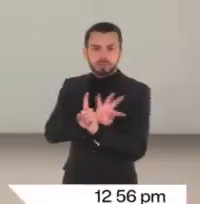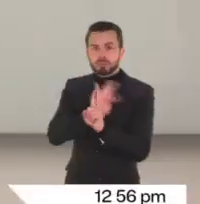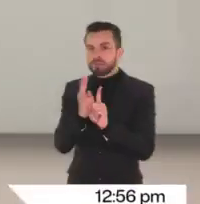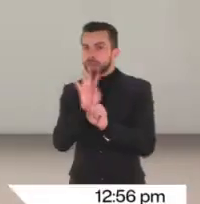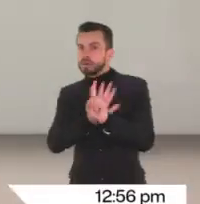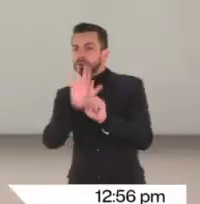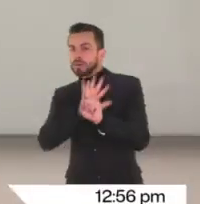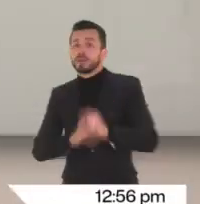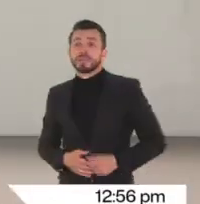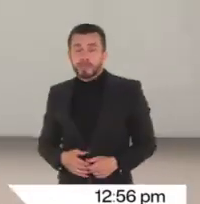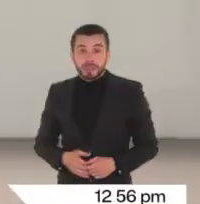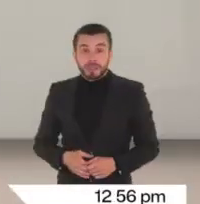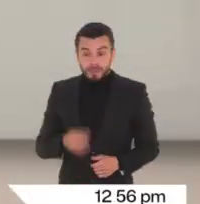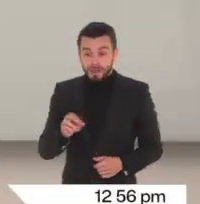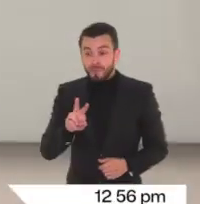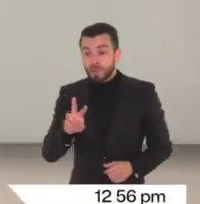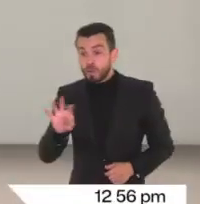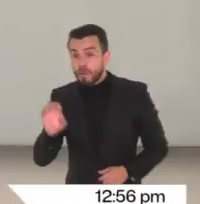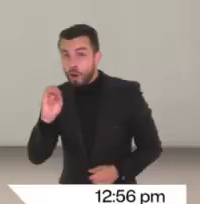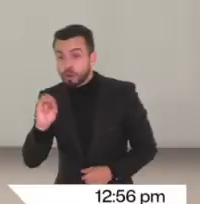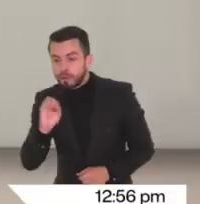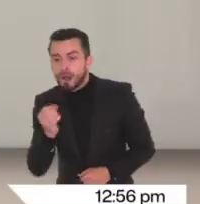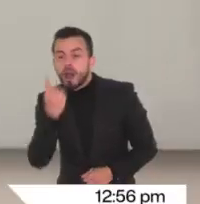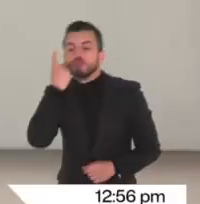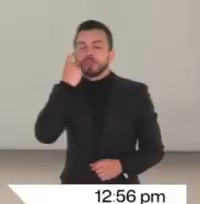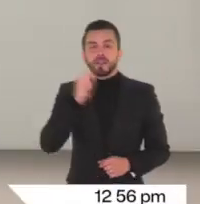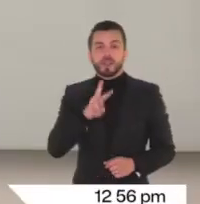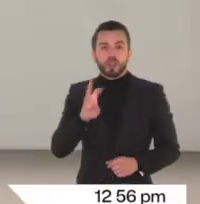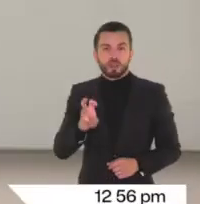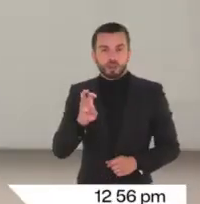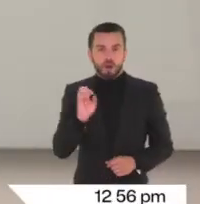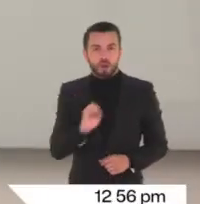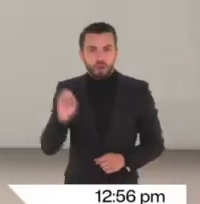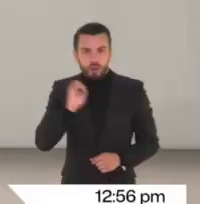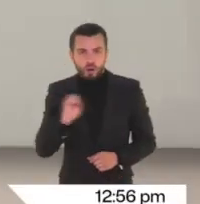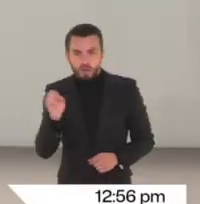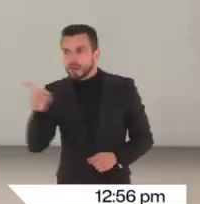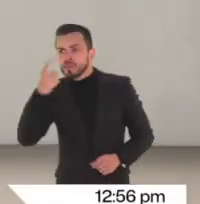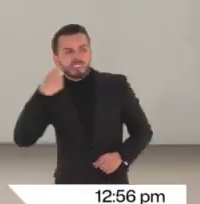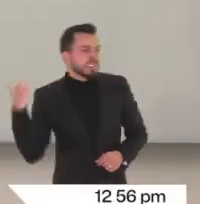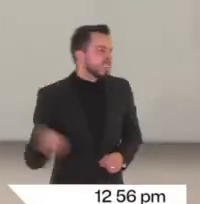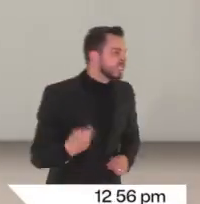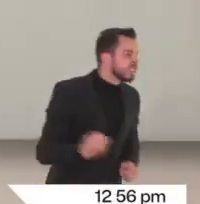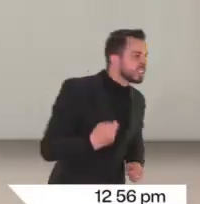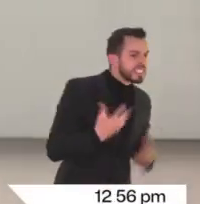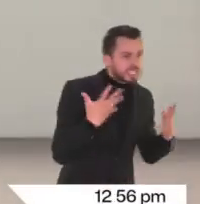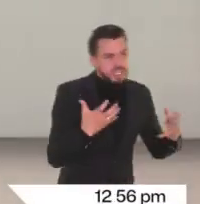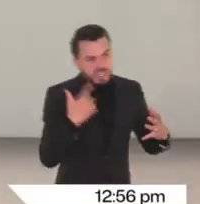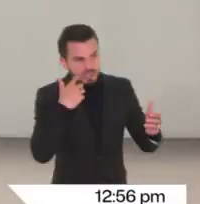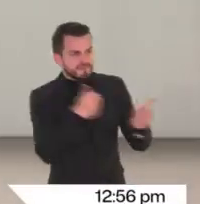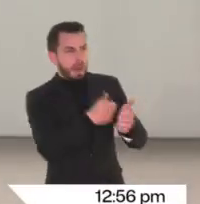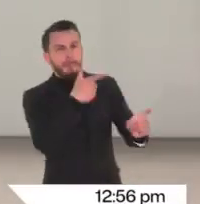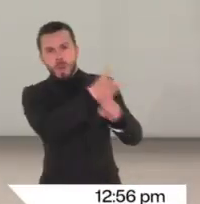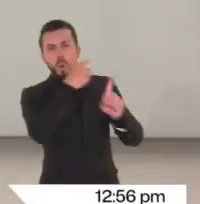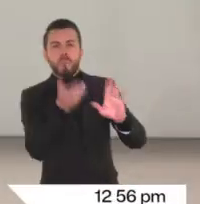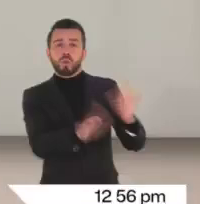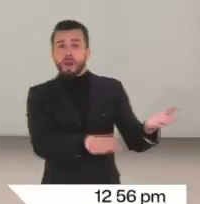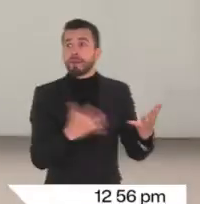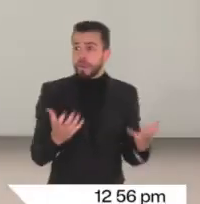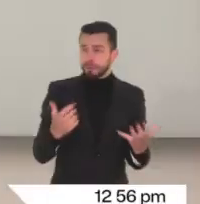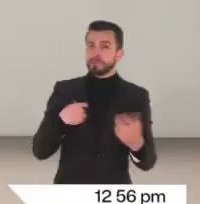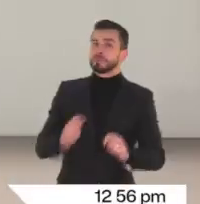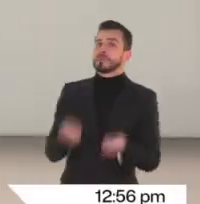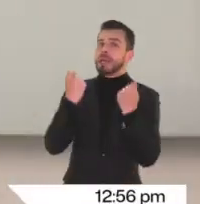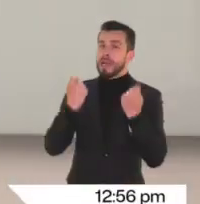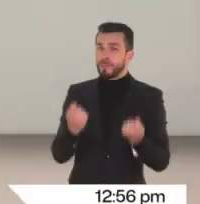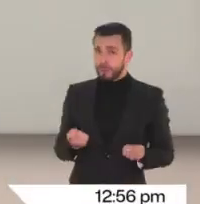el día de las elecciones estuvieron haciéndome cacería en Toledo para hacerme otro atentado de muerte y